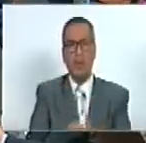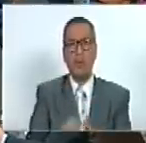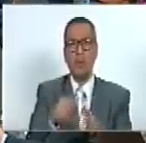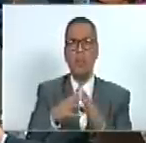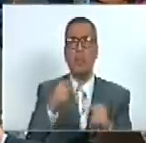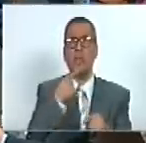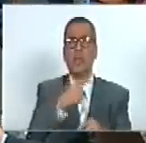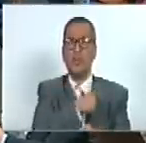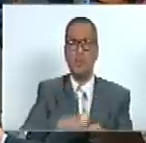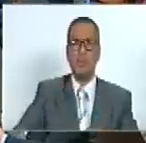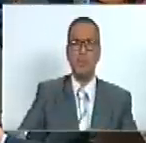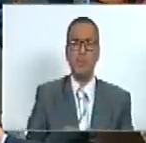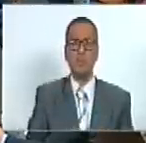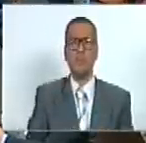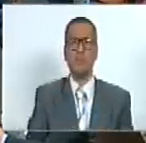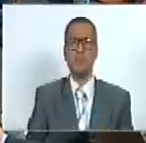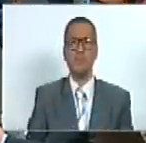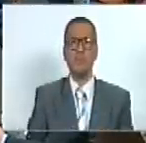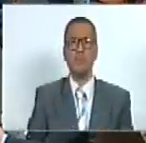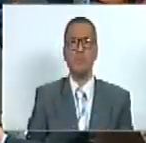todo, presidente.